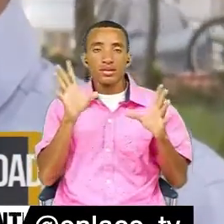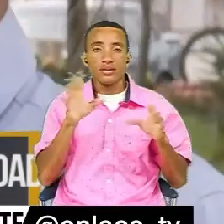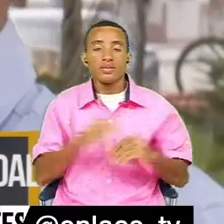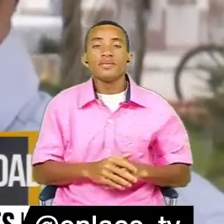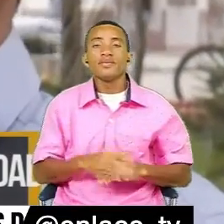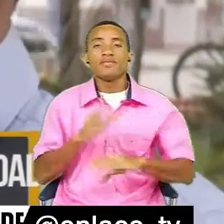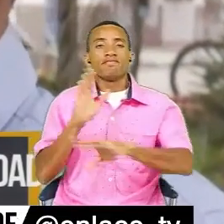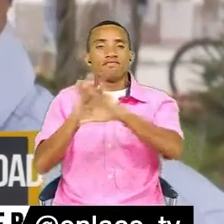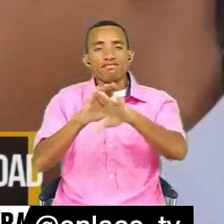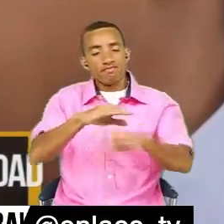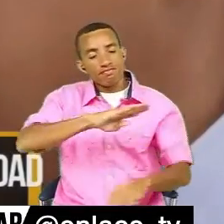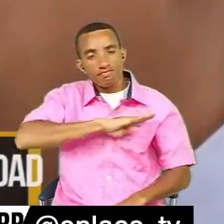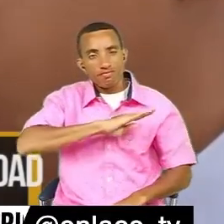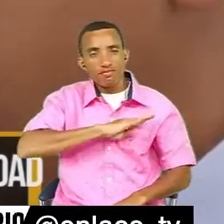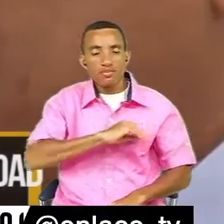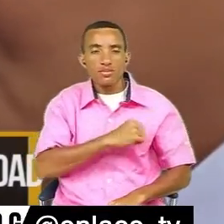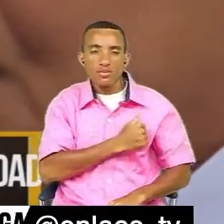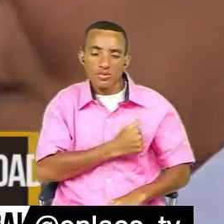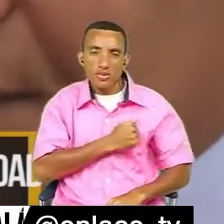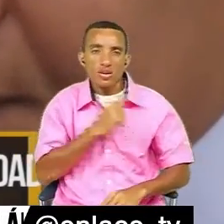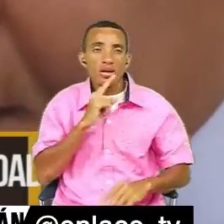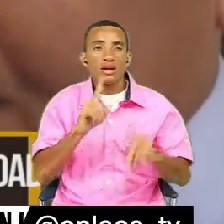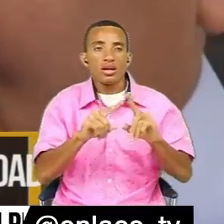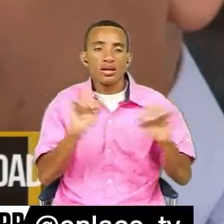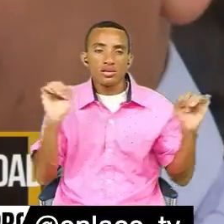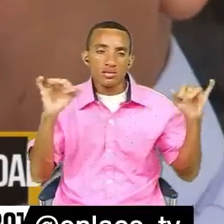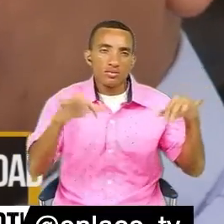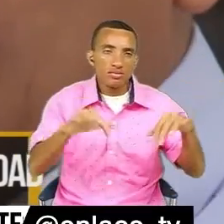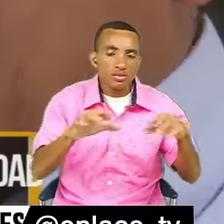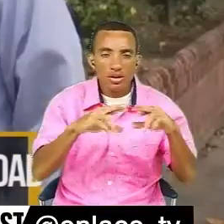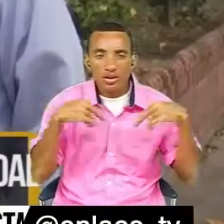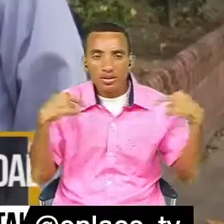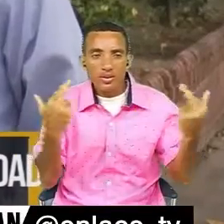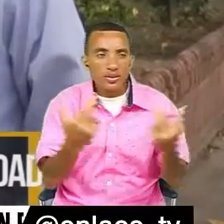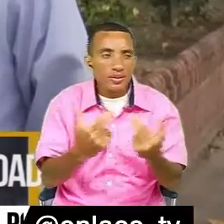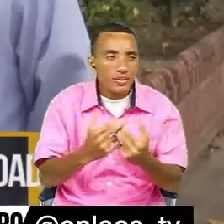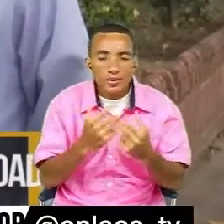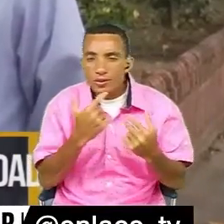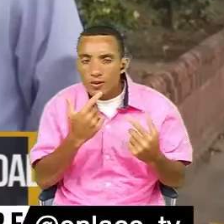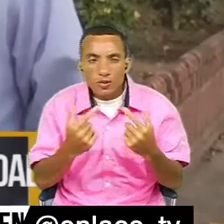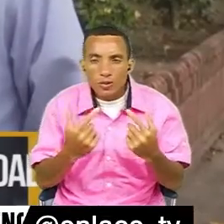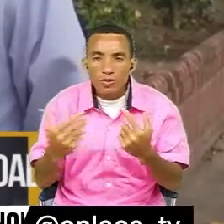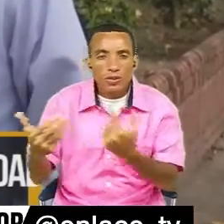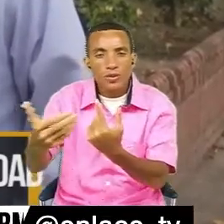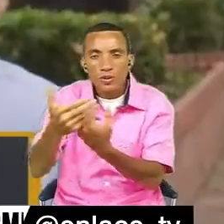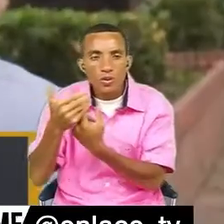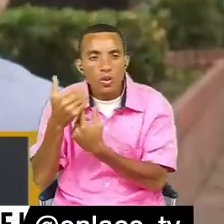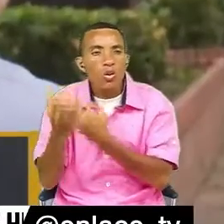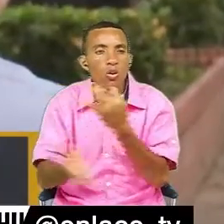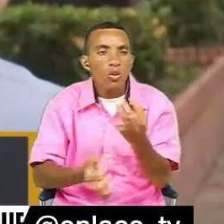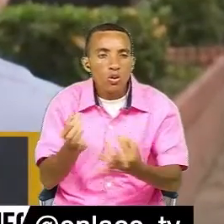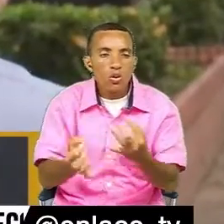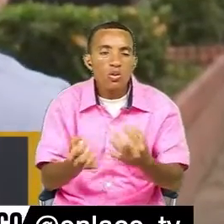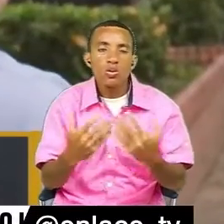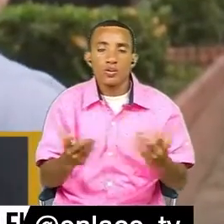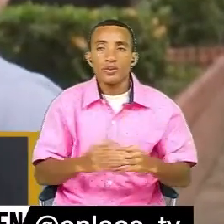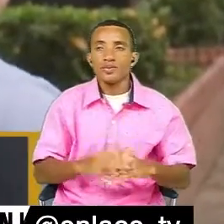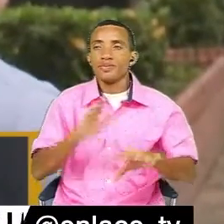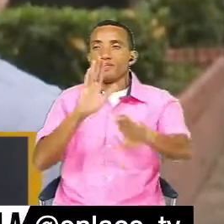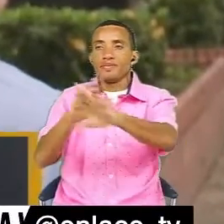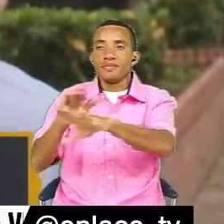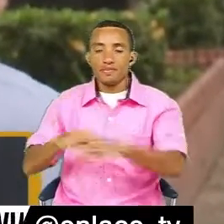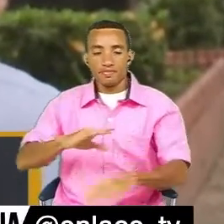administración municipal adelantar un consejo de seguridad para analizar estas y otras situaciones problemáticas. La solicitud a la administración municipal